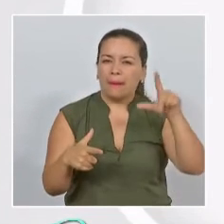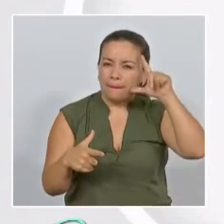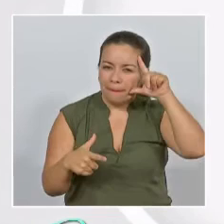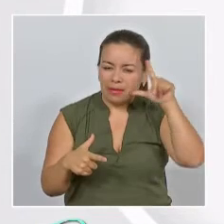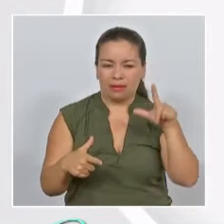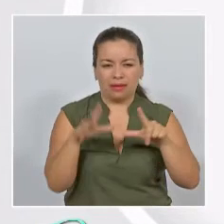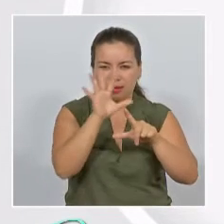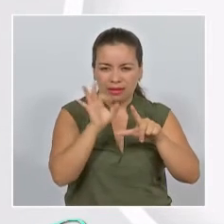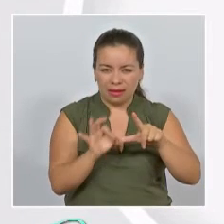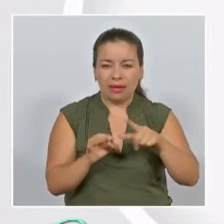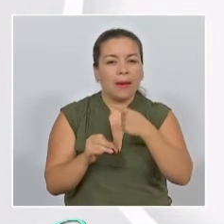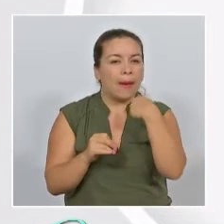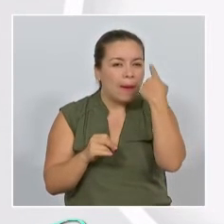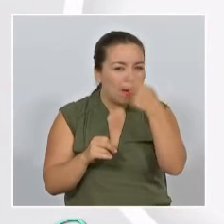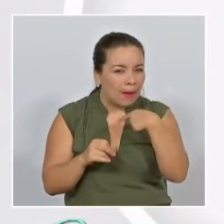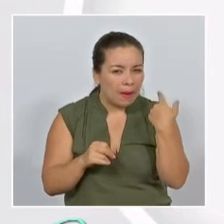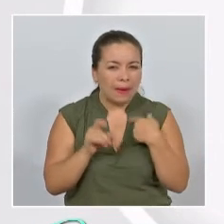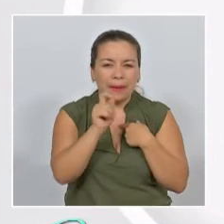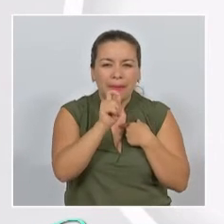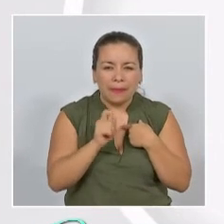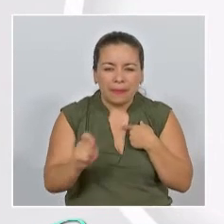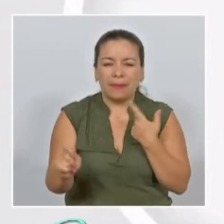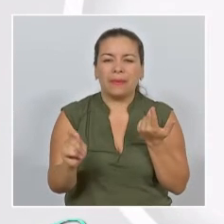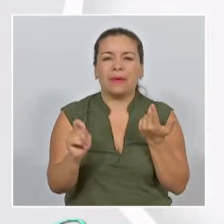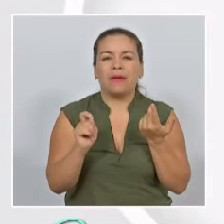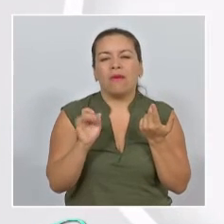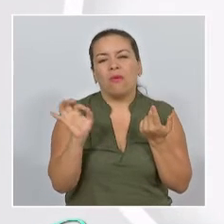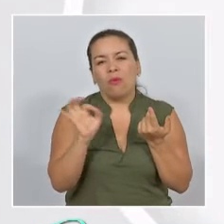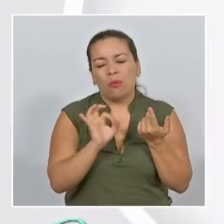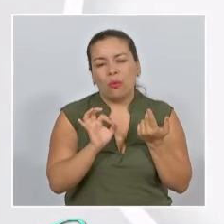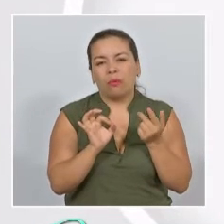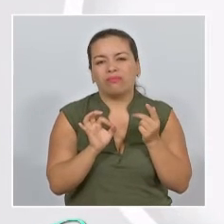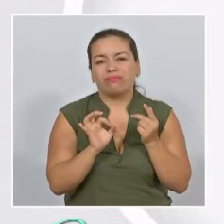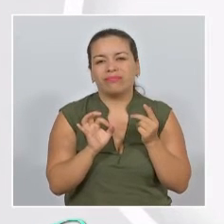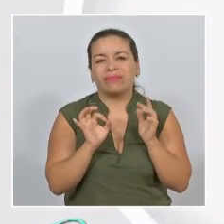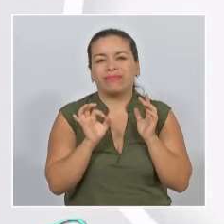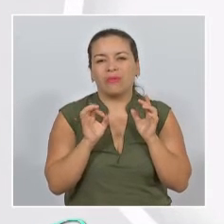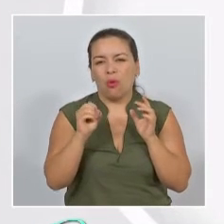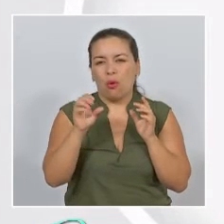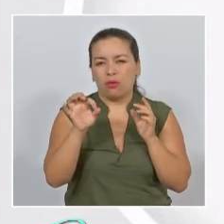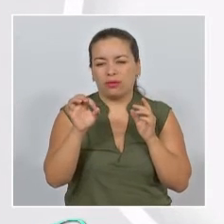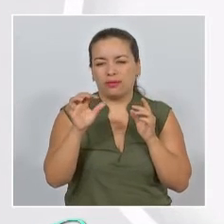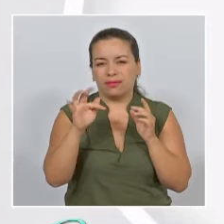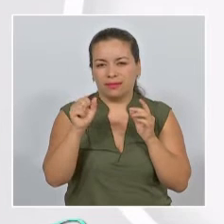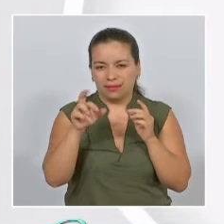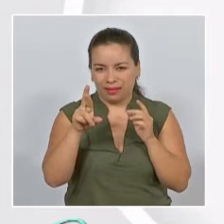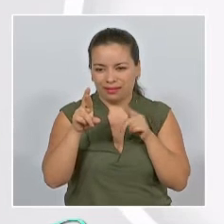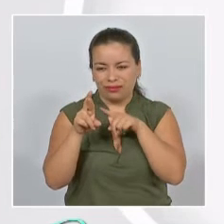el herpes labial, el herpes sistémico, pues, o el herpes zóster. Entonces no es